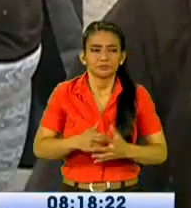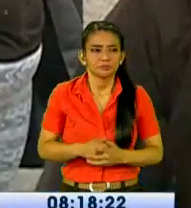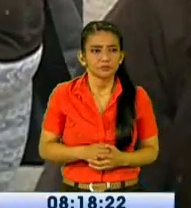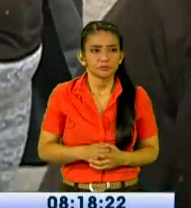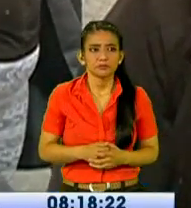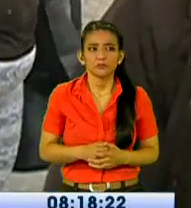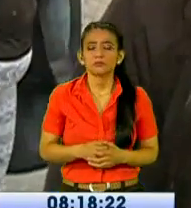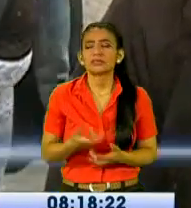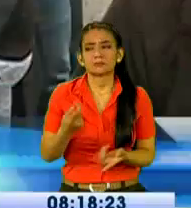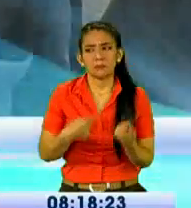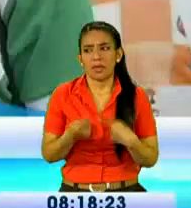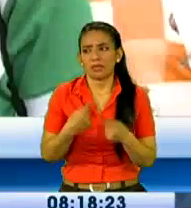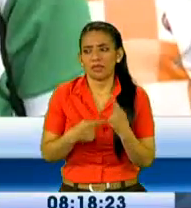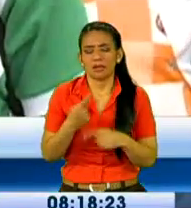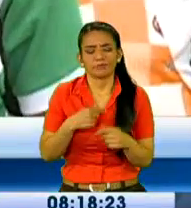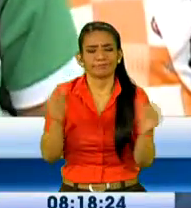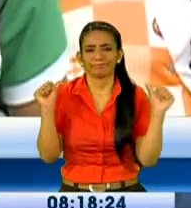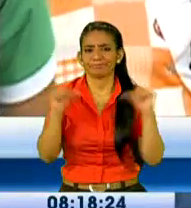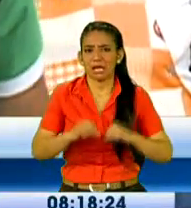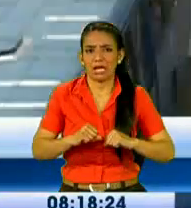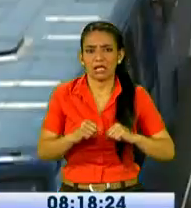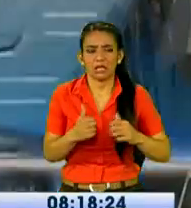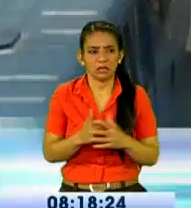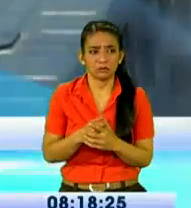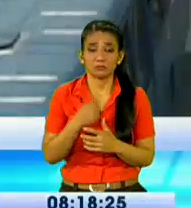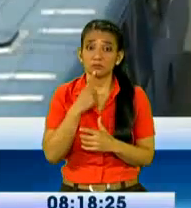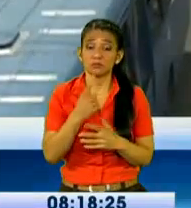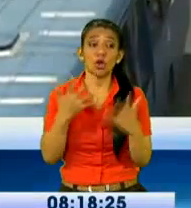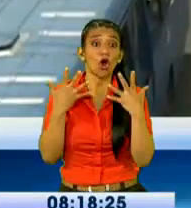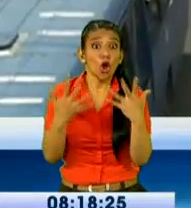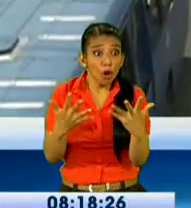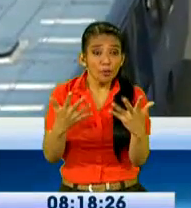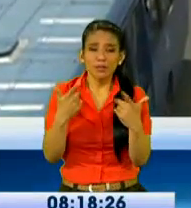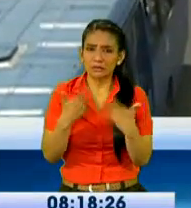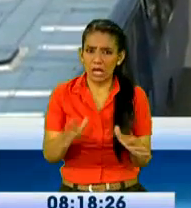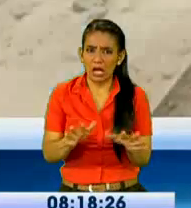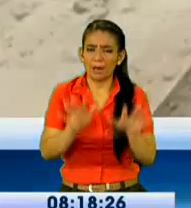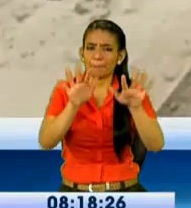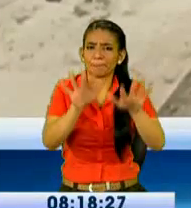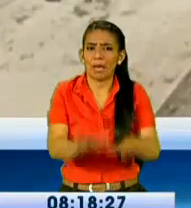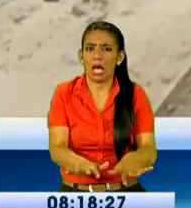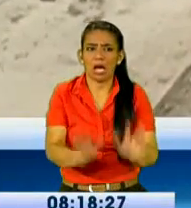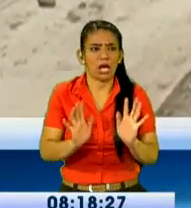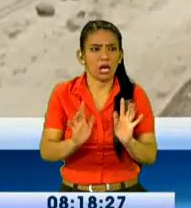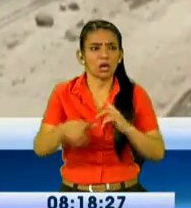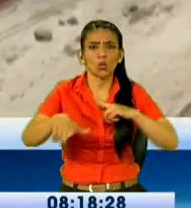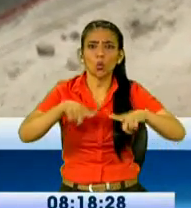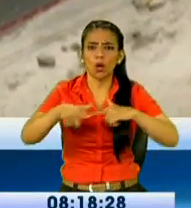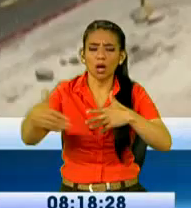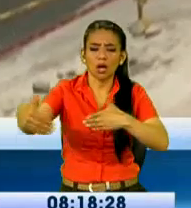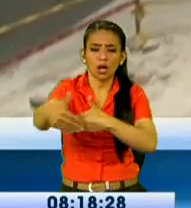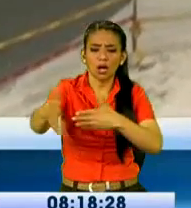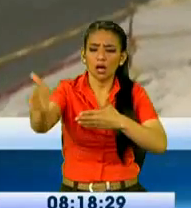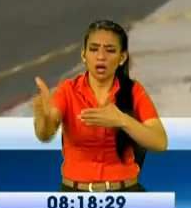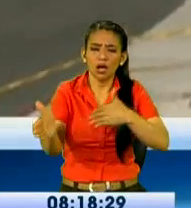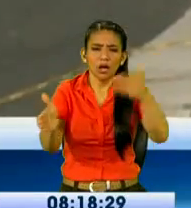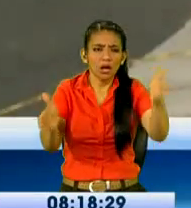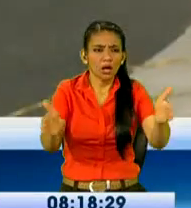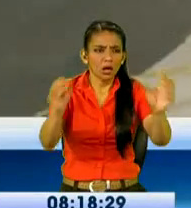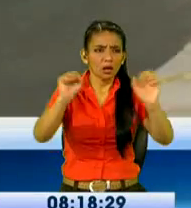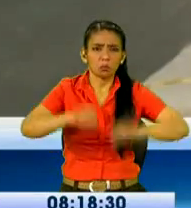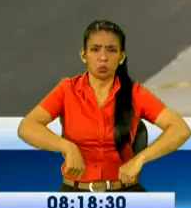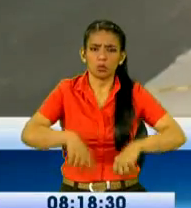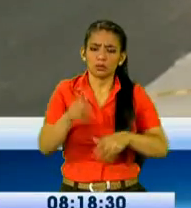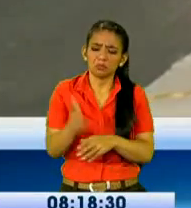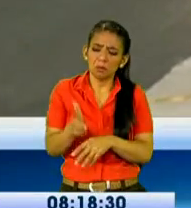han bajado totalmente ellos manifiestan que la obra permanece parada hace algún tiempo y los espacios cerrados en la calle podrían servirles para